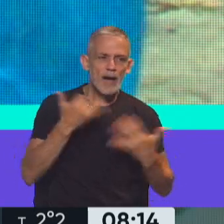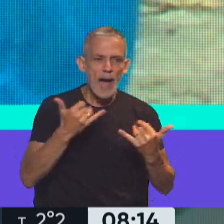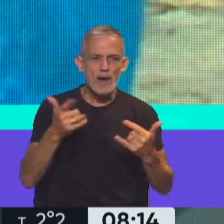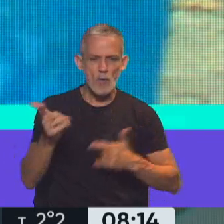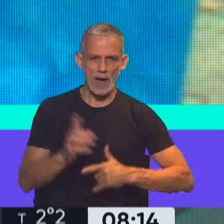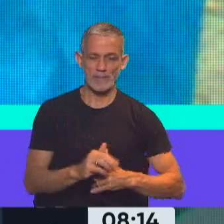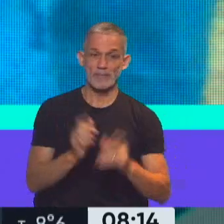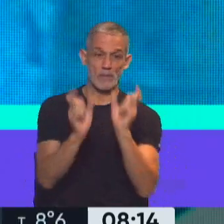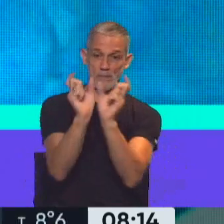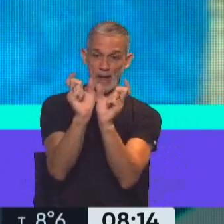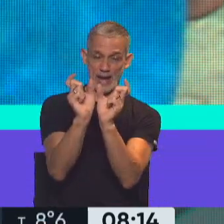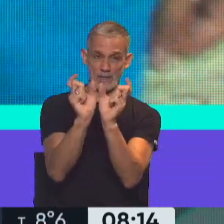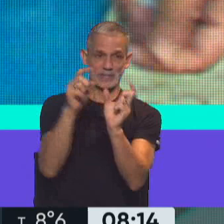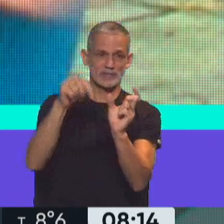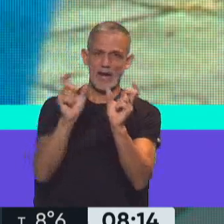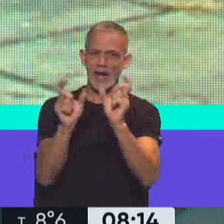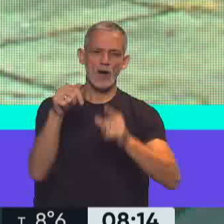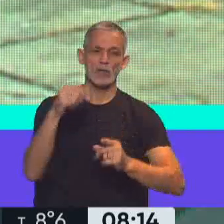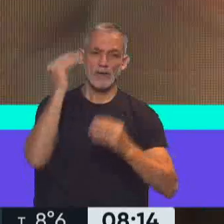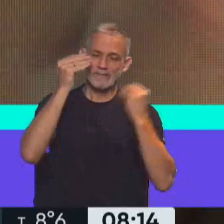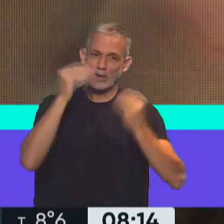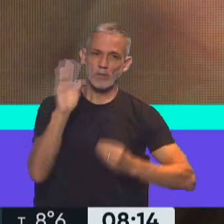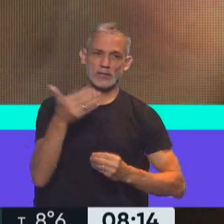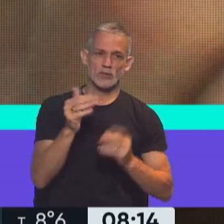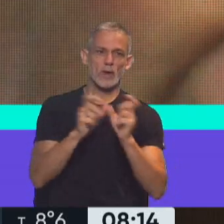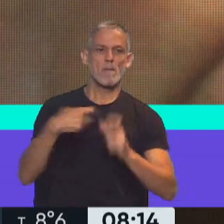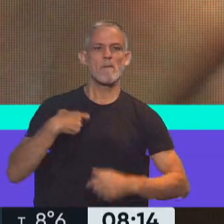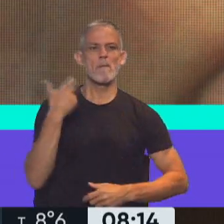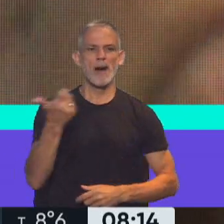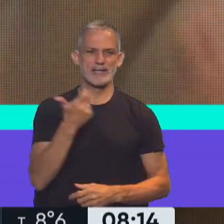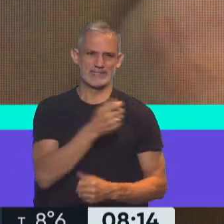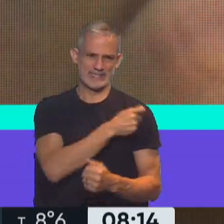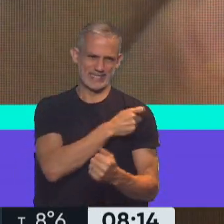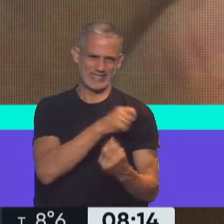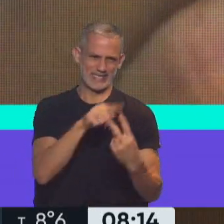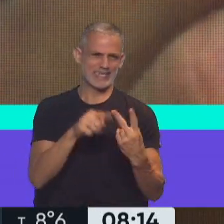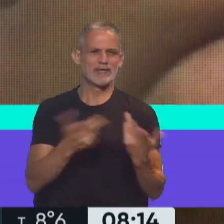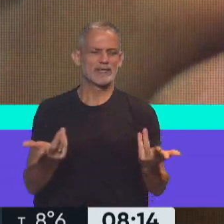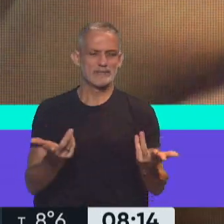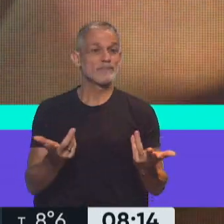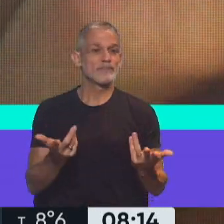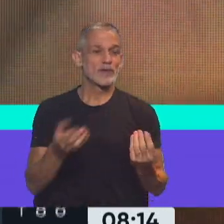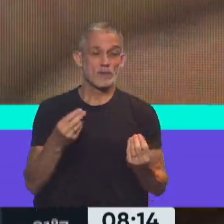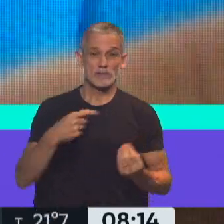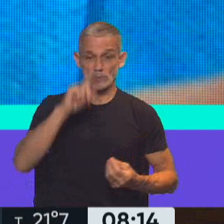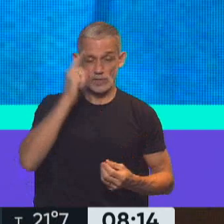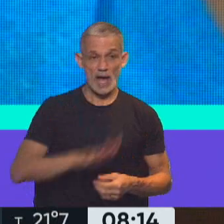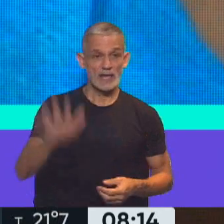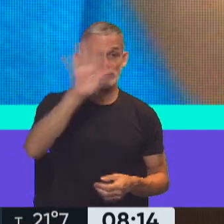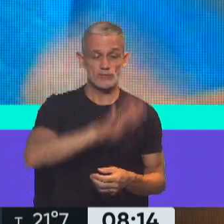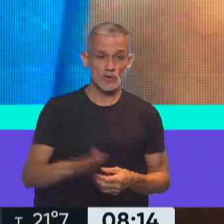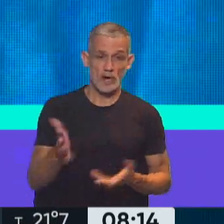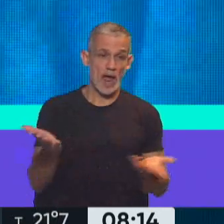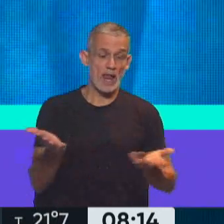las dos palabras que por estas horas preocupan también pasé sanitario que sucede a nivel nacional y